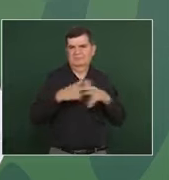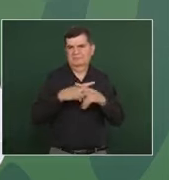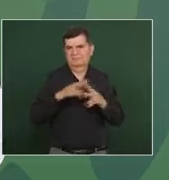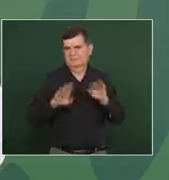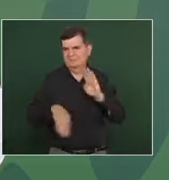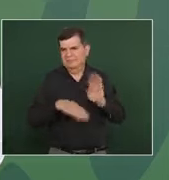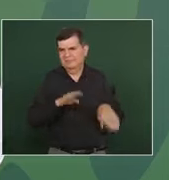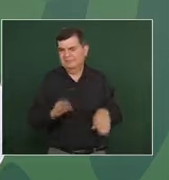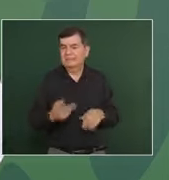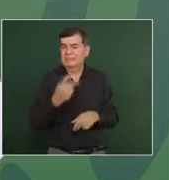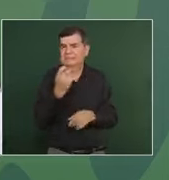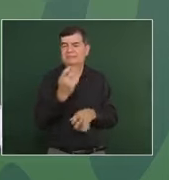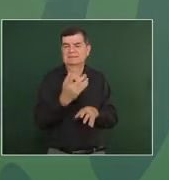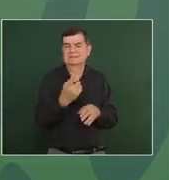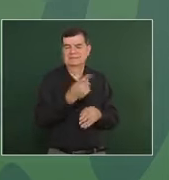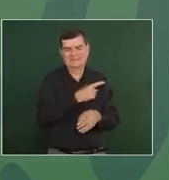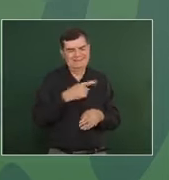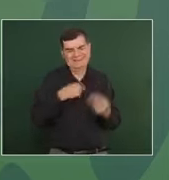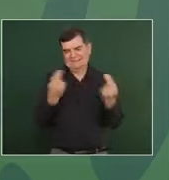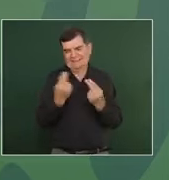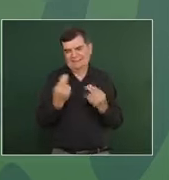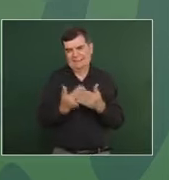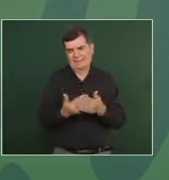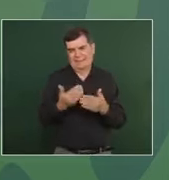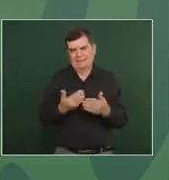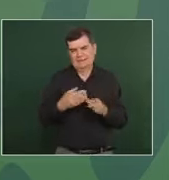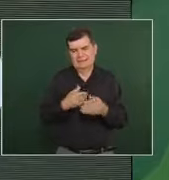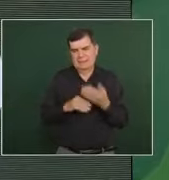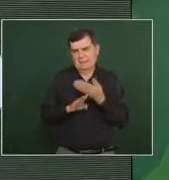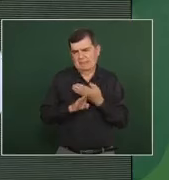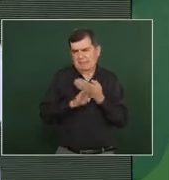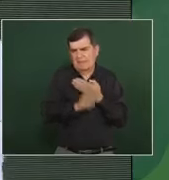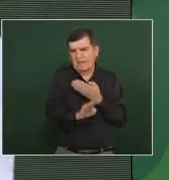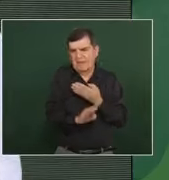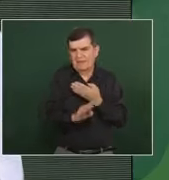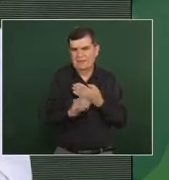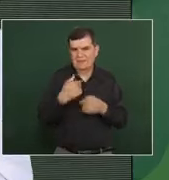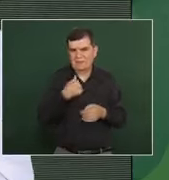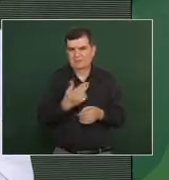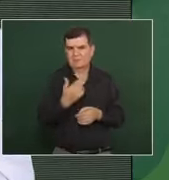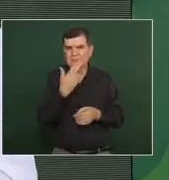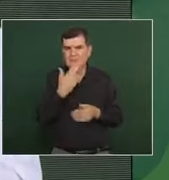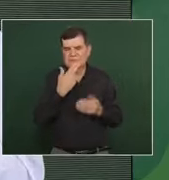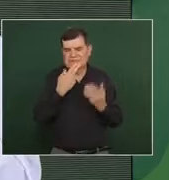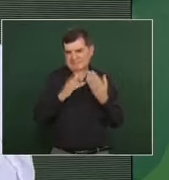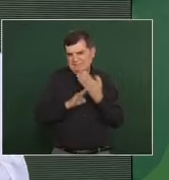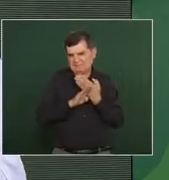Entonces tenemos que evitar el consumo y eso